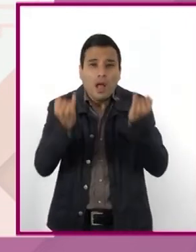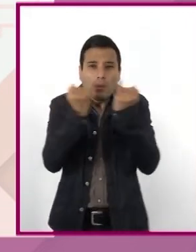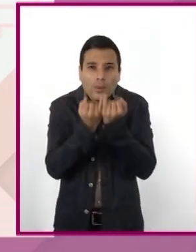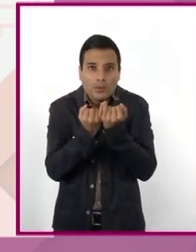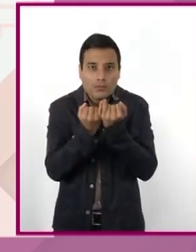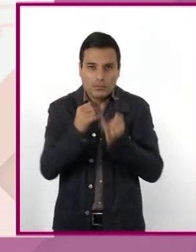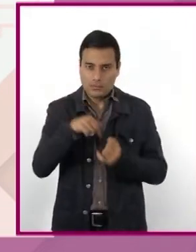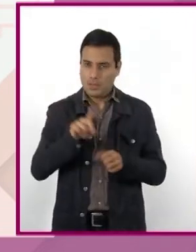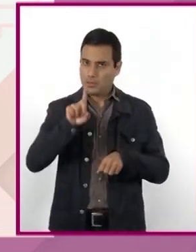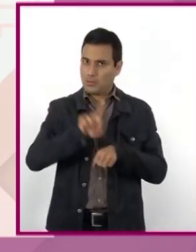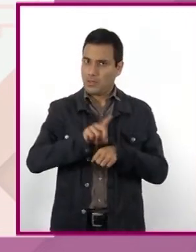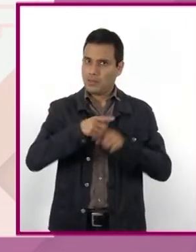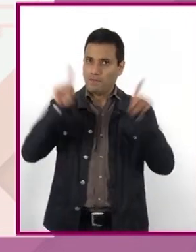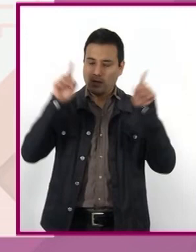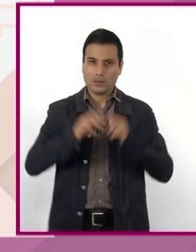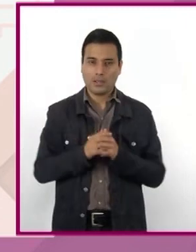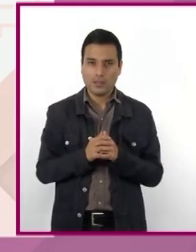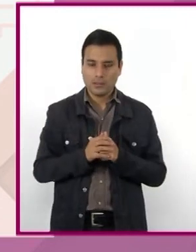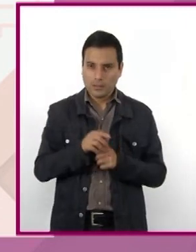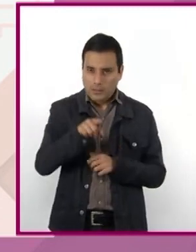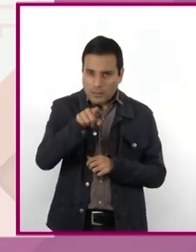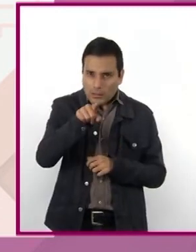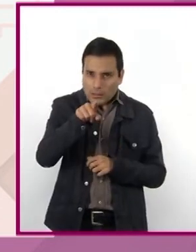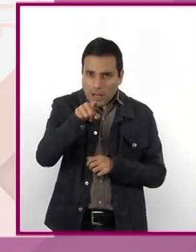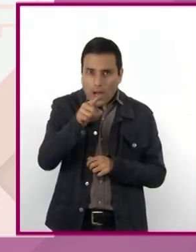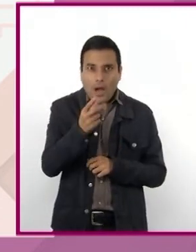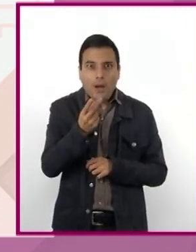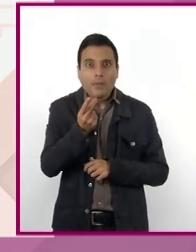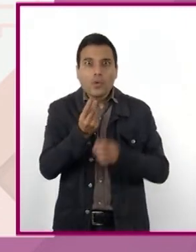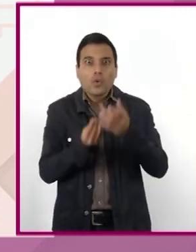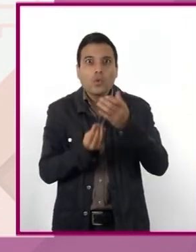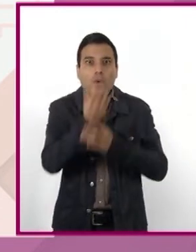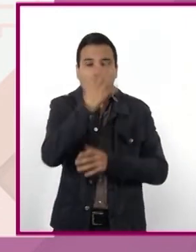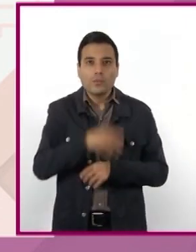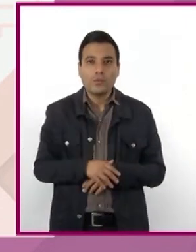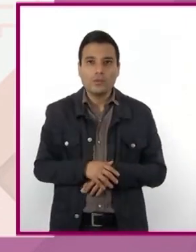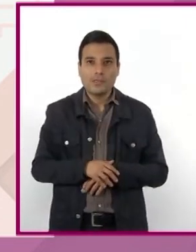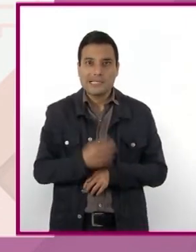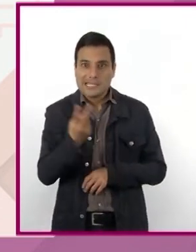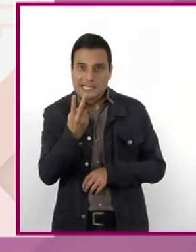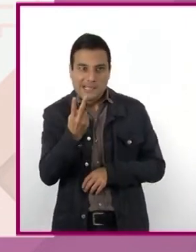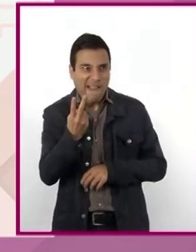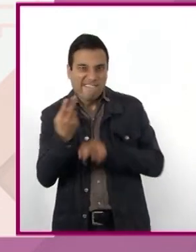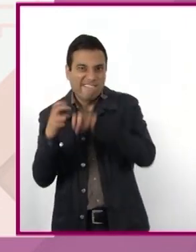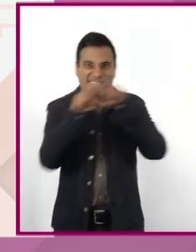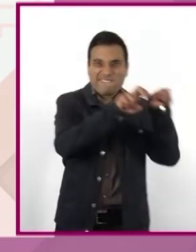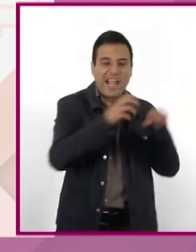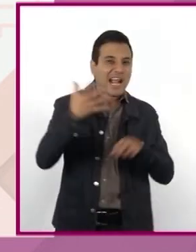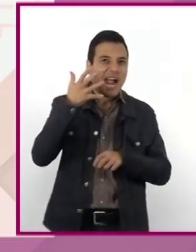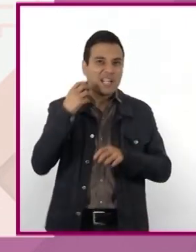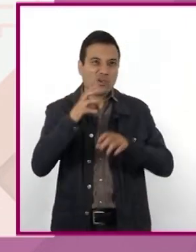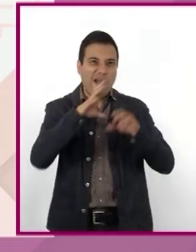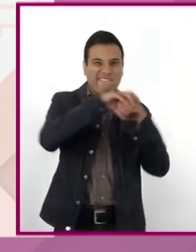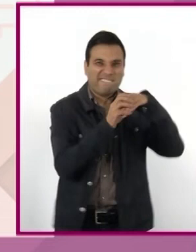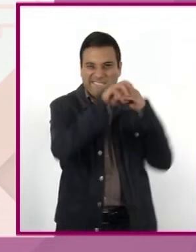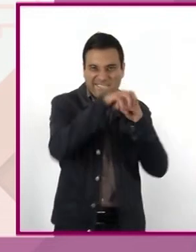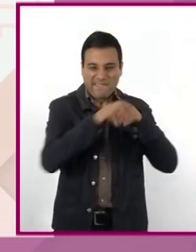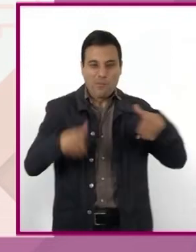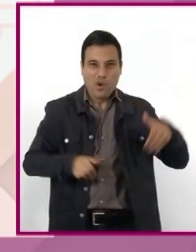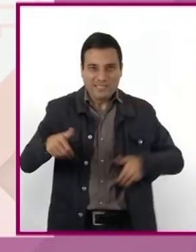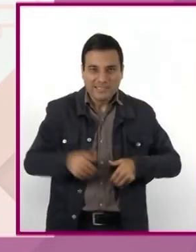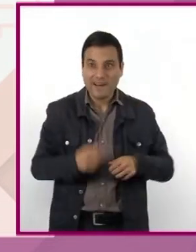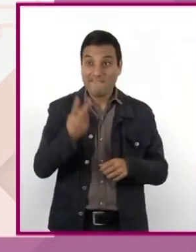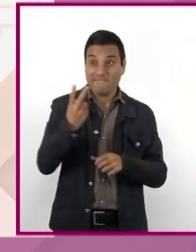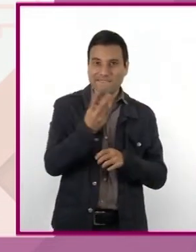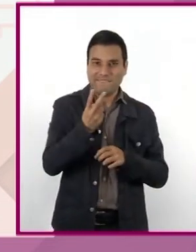día era diferente y jamás sabrían qué pasaría. Molestaban al gato, hacían peleas de almohadas, ellos contra